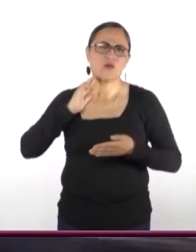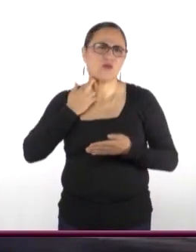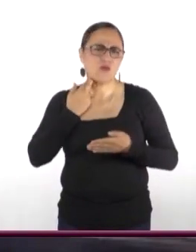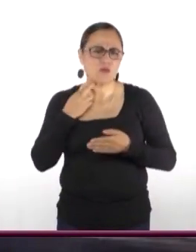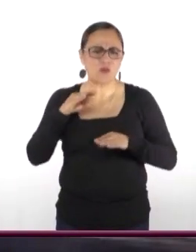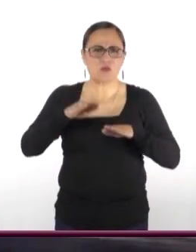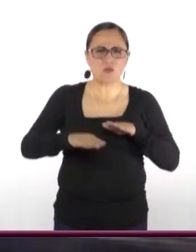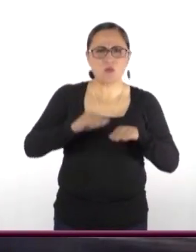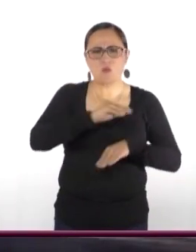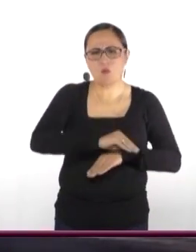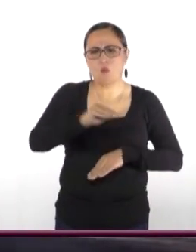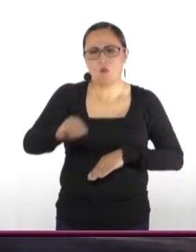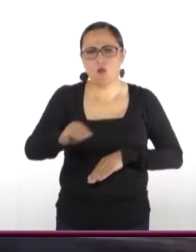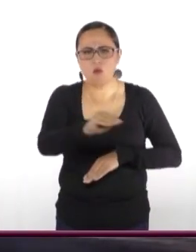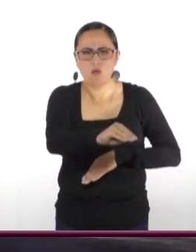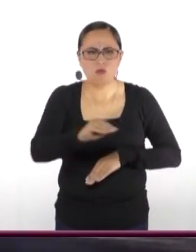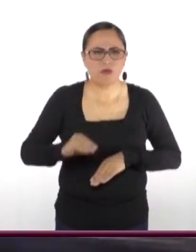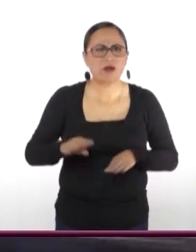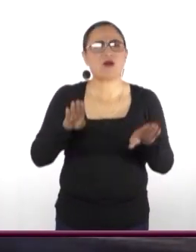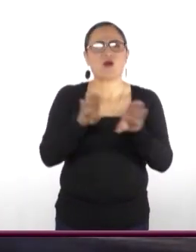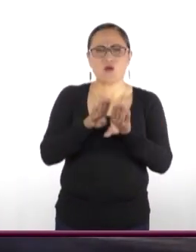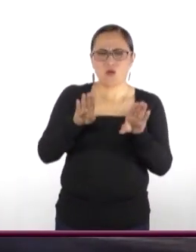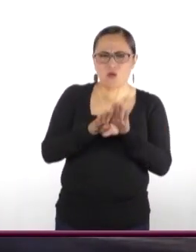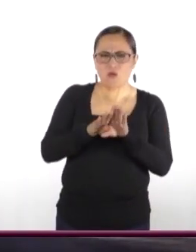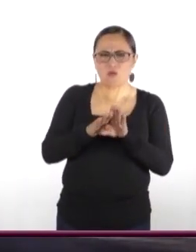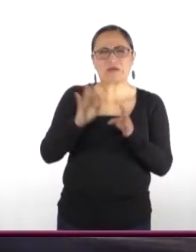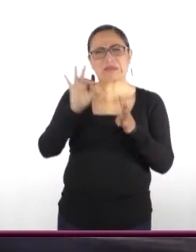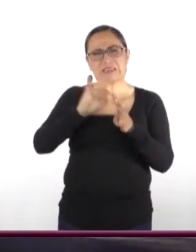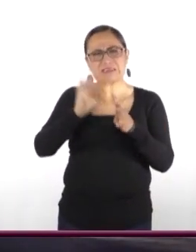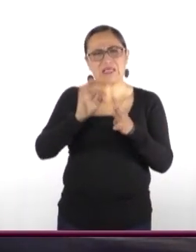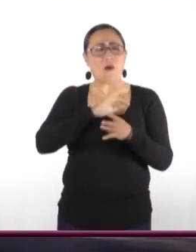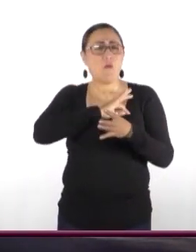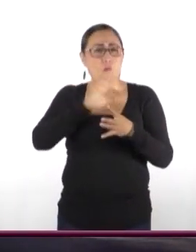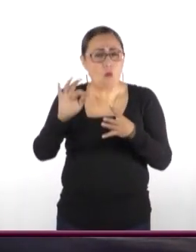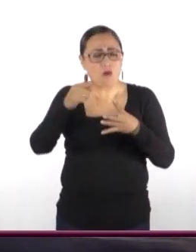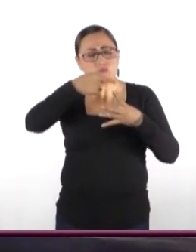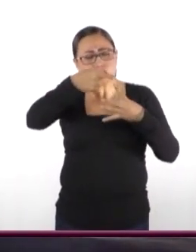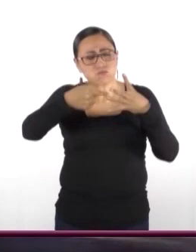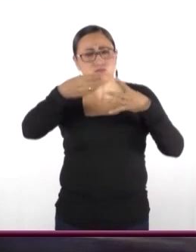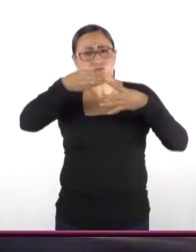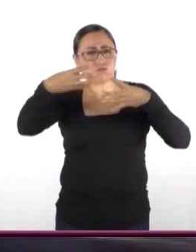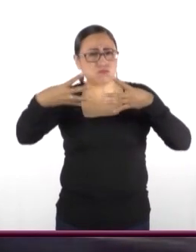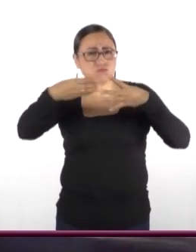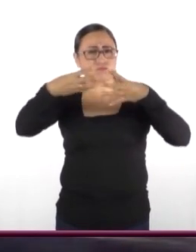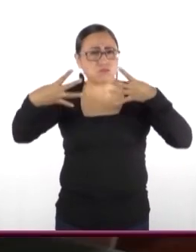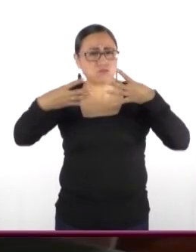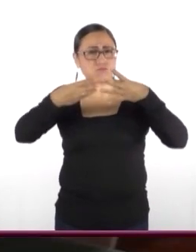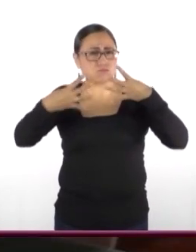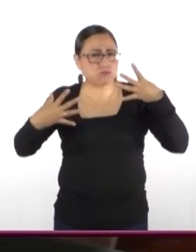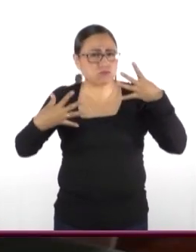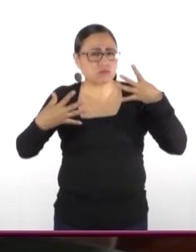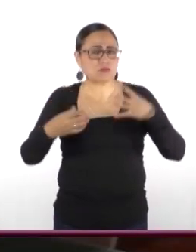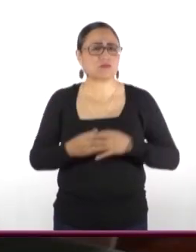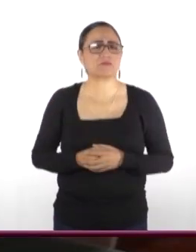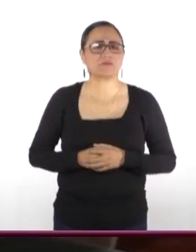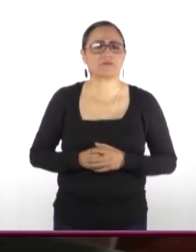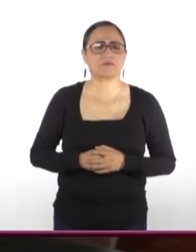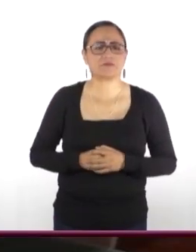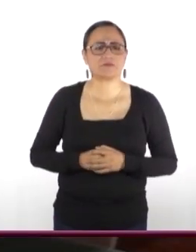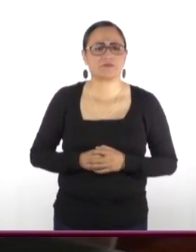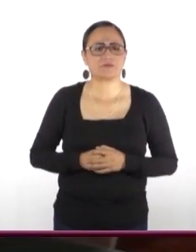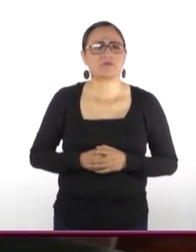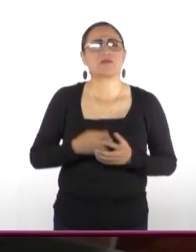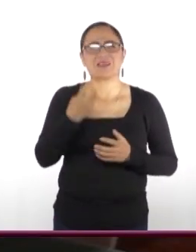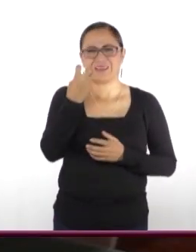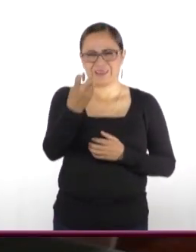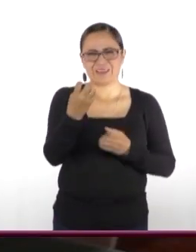cómo puede moverse un robot de un espacio a otro, de un punto a otro. Entonces, el tipo de posibilidades que puede tener un robot para hacerlo